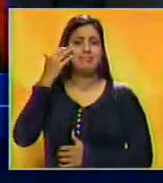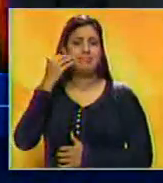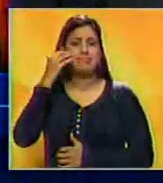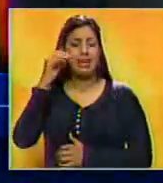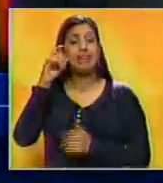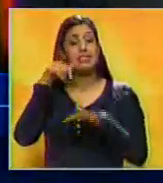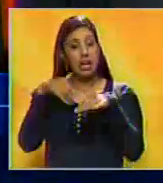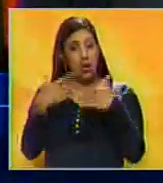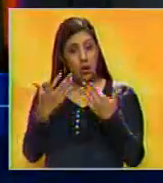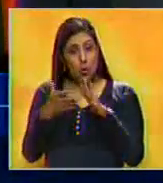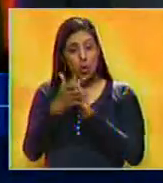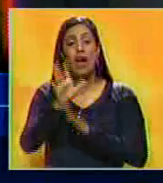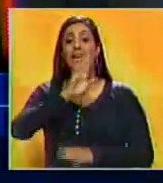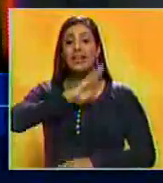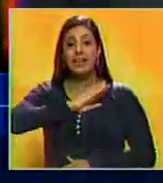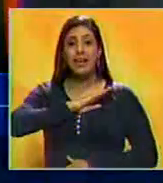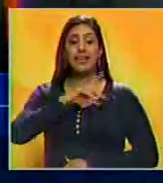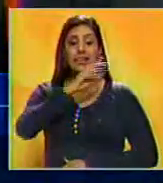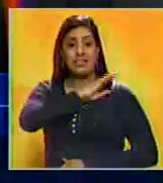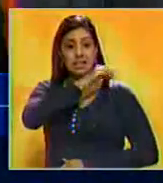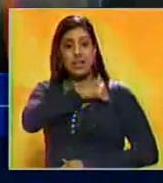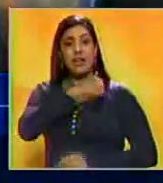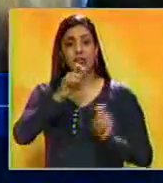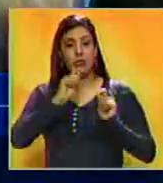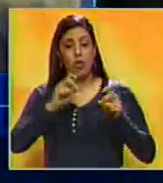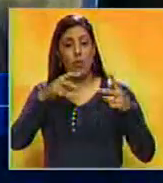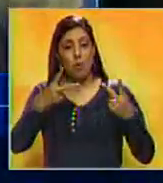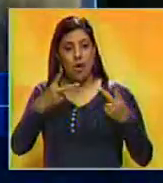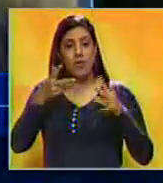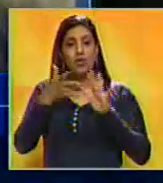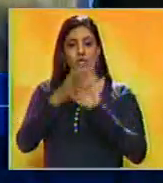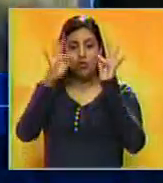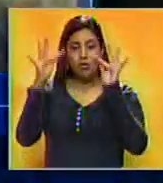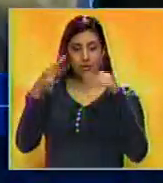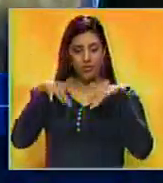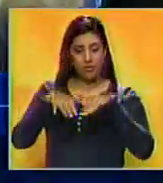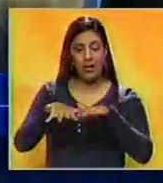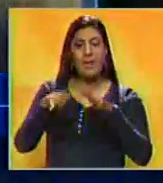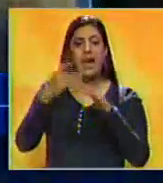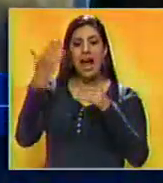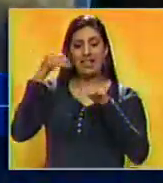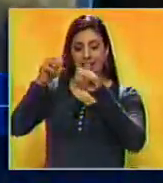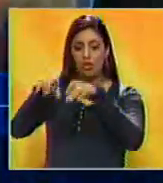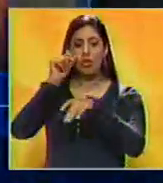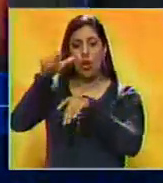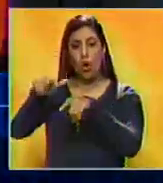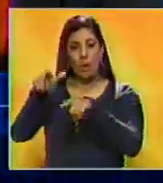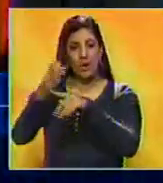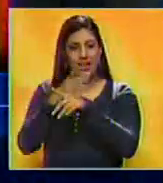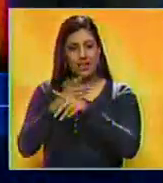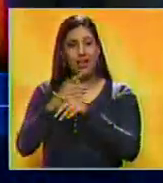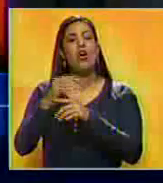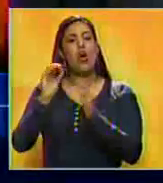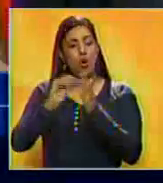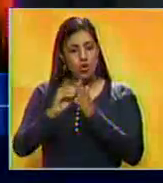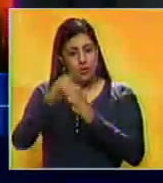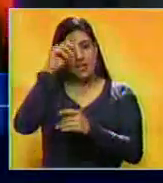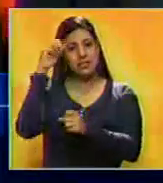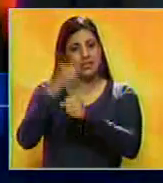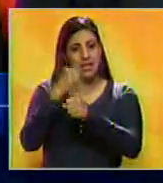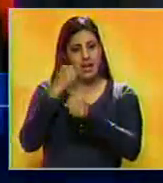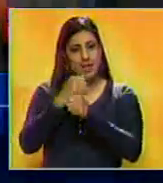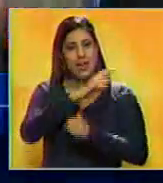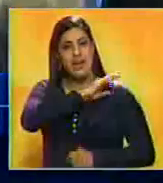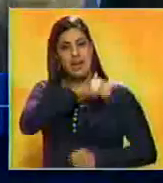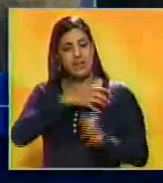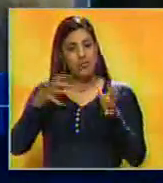El teniente general Kay Kellogg, quien asumió ese puesto de forma interina tras la renuncia de Michael Flynn, retomará su cargo de